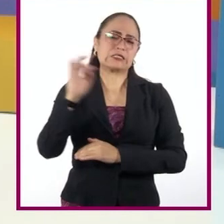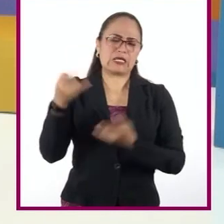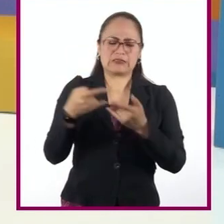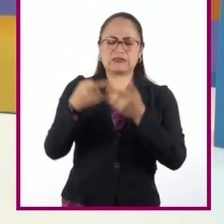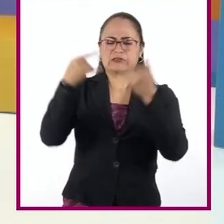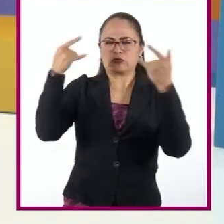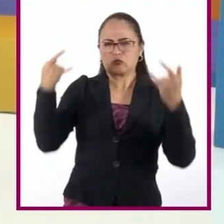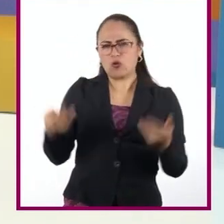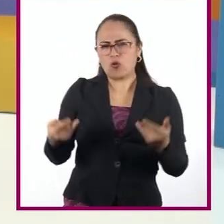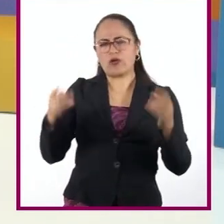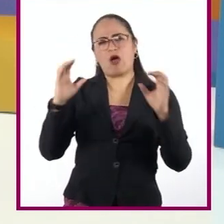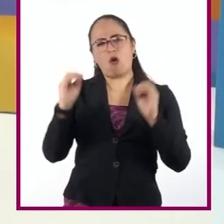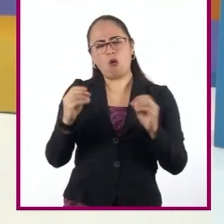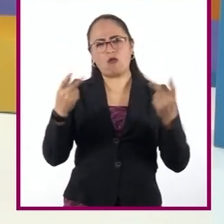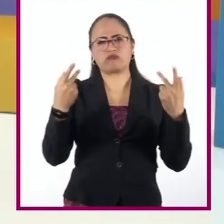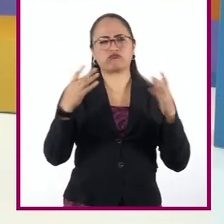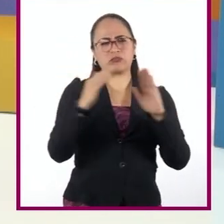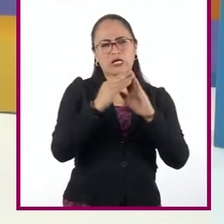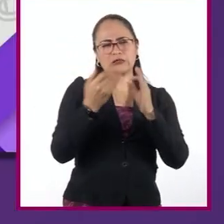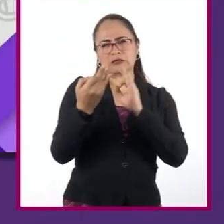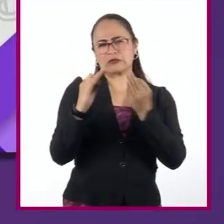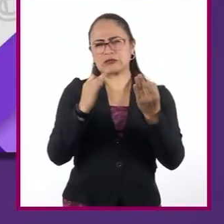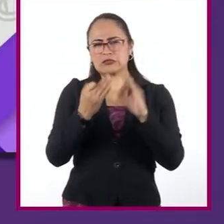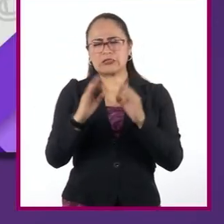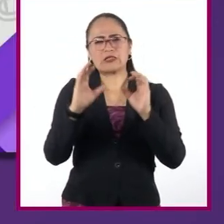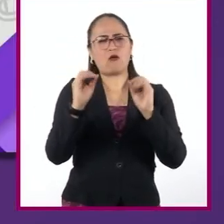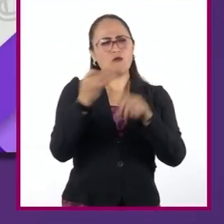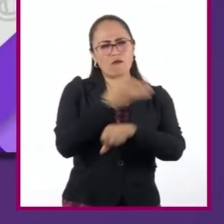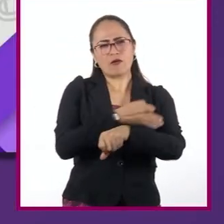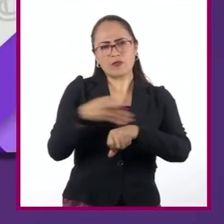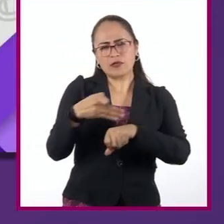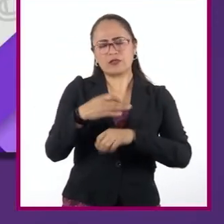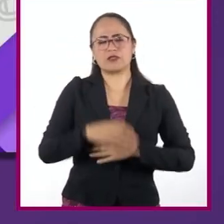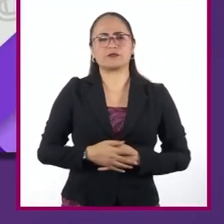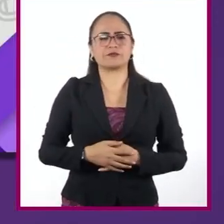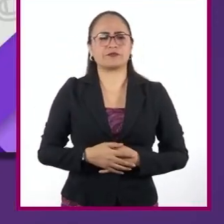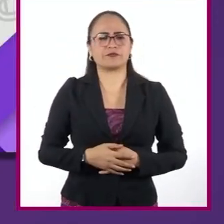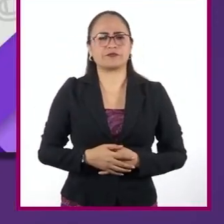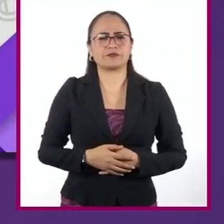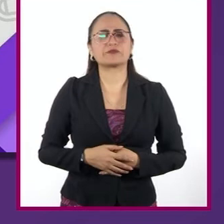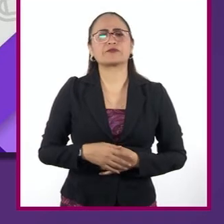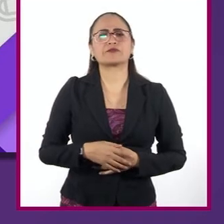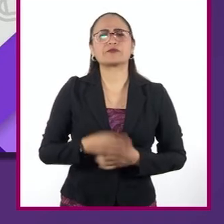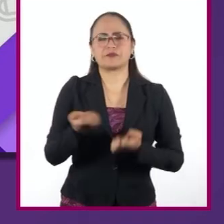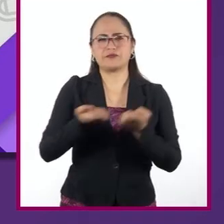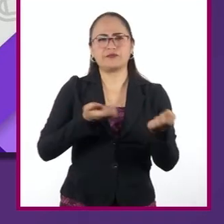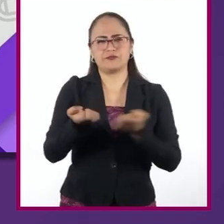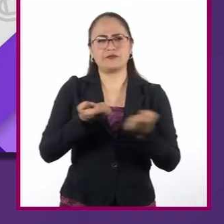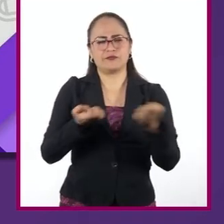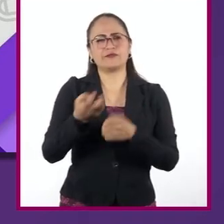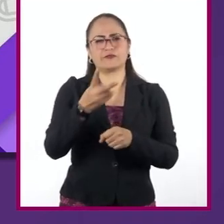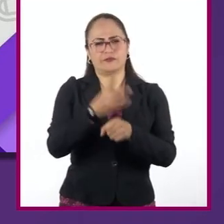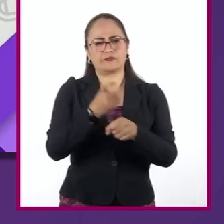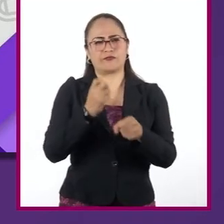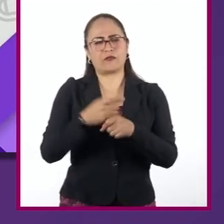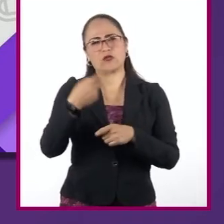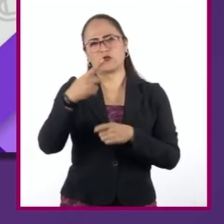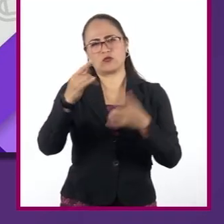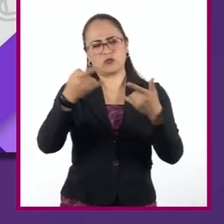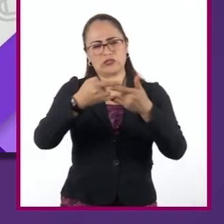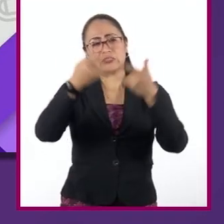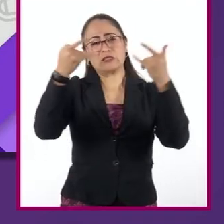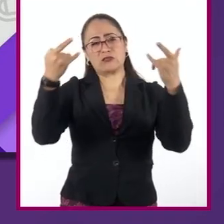histórico, tal vez un vecino o un familiar. Les invito a que redacten su historia, que cuenten